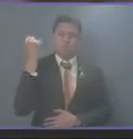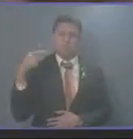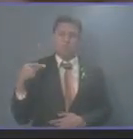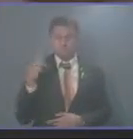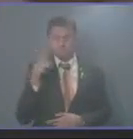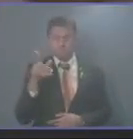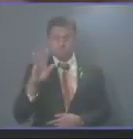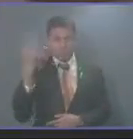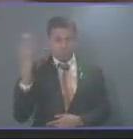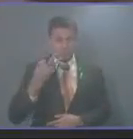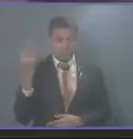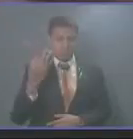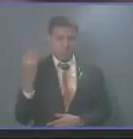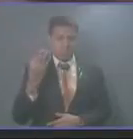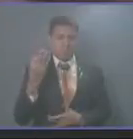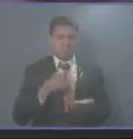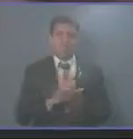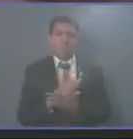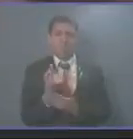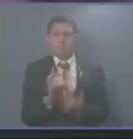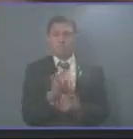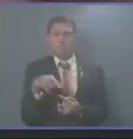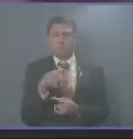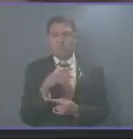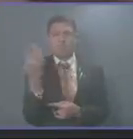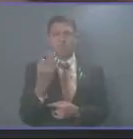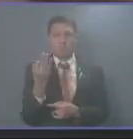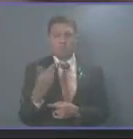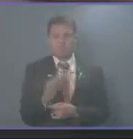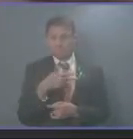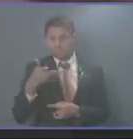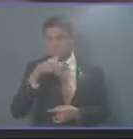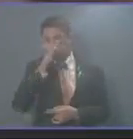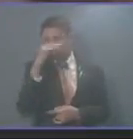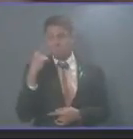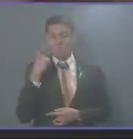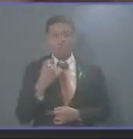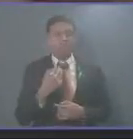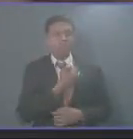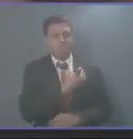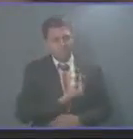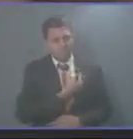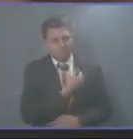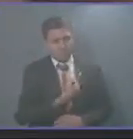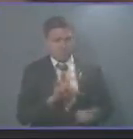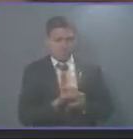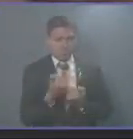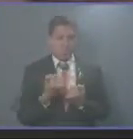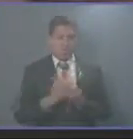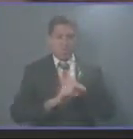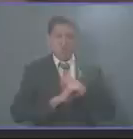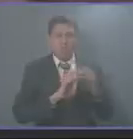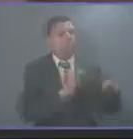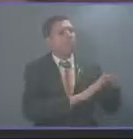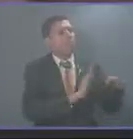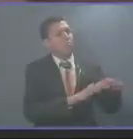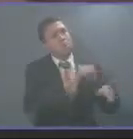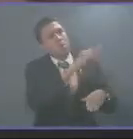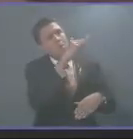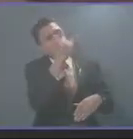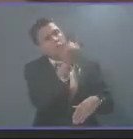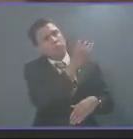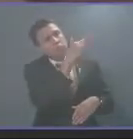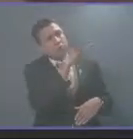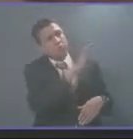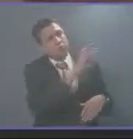vio la necesidad por la cual estaba pasando nuestro país. Promovió la cooperación y a través de su programa